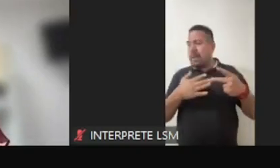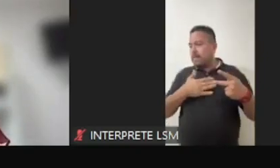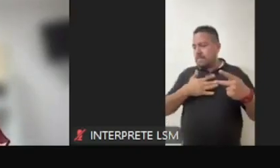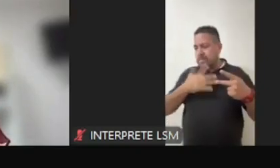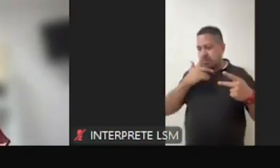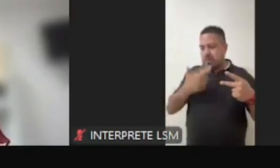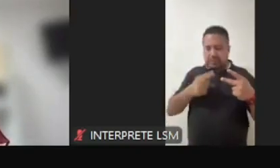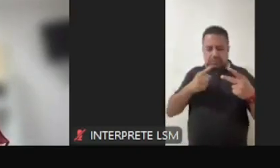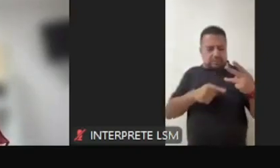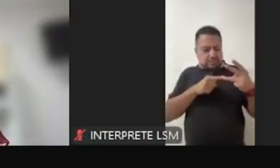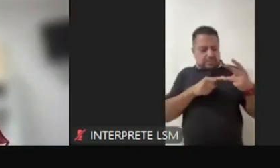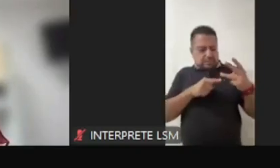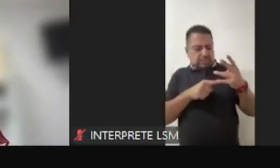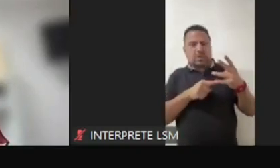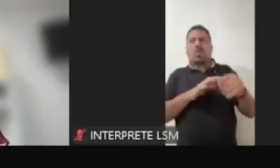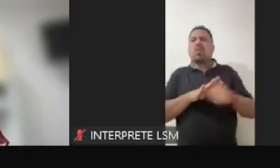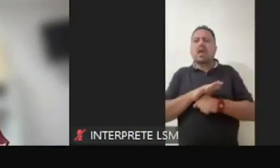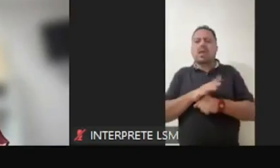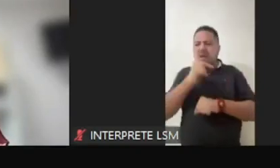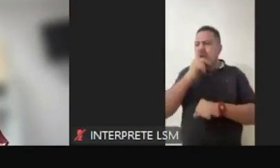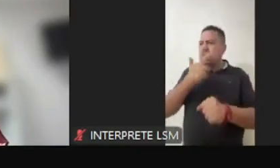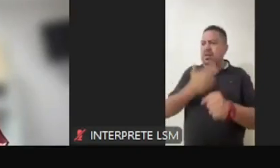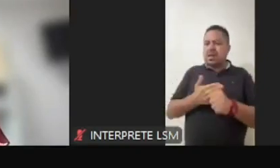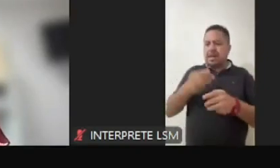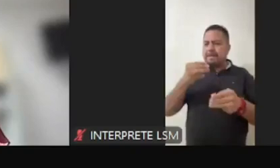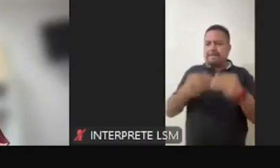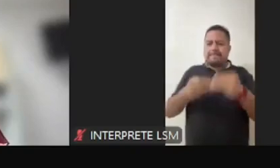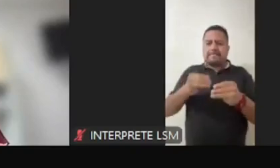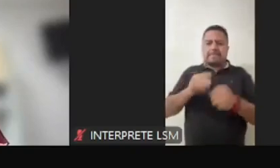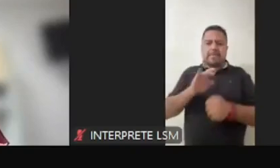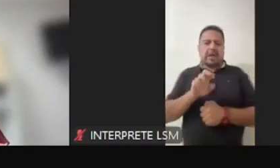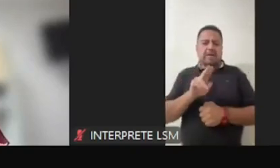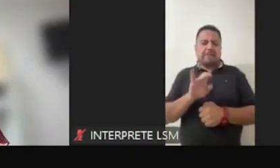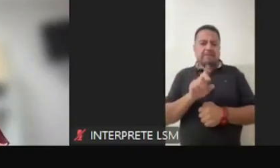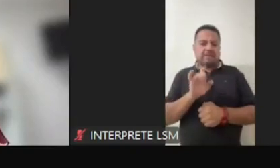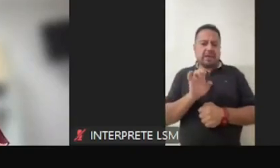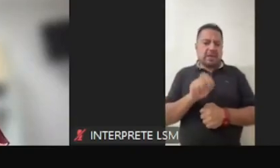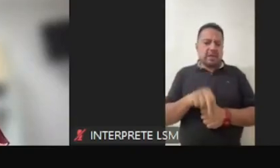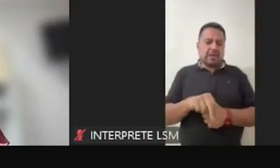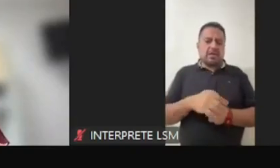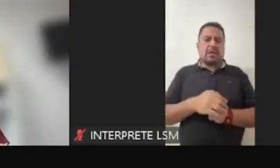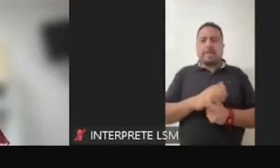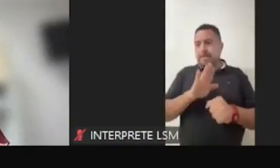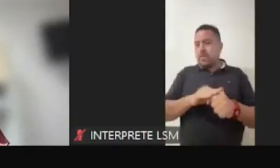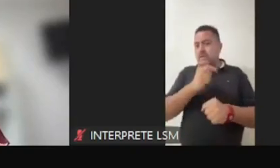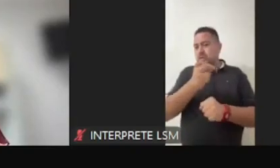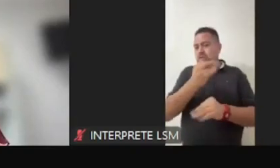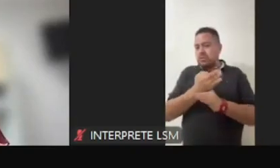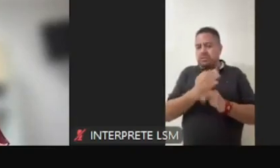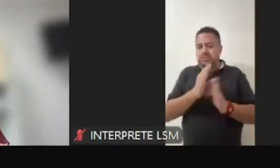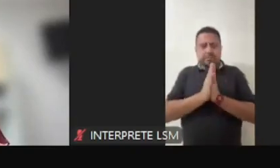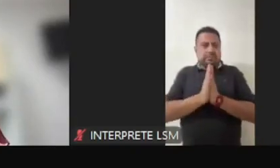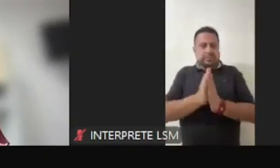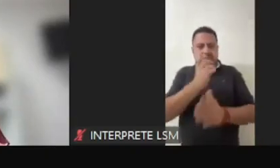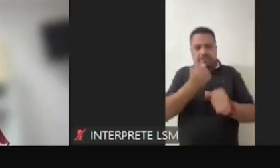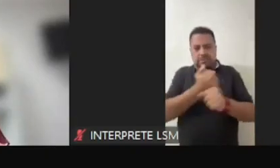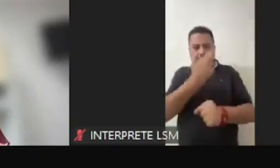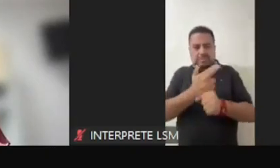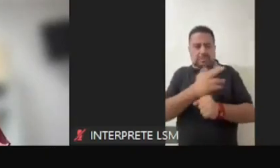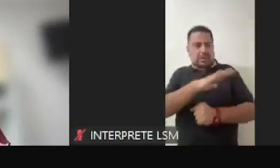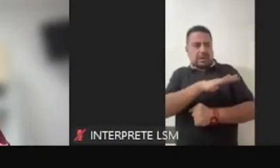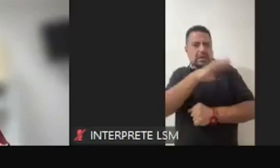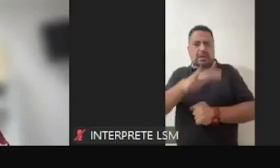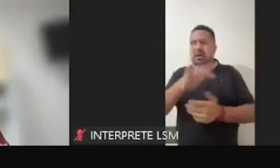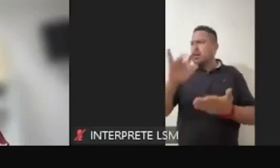y los dos siguientes a la ponencia a cargo de la magistrada evely Rodríguez chinol por lo tanto le solicito secretaria general